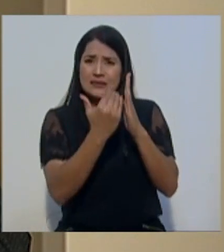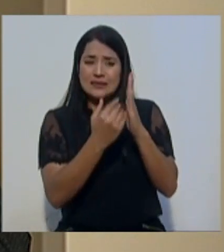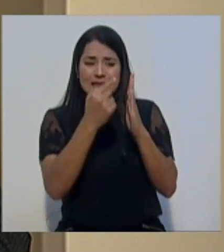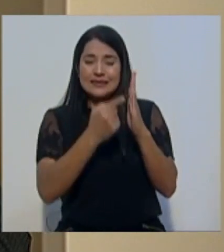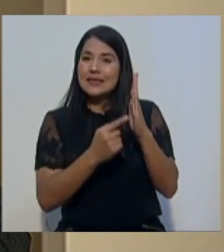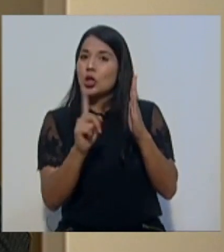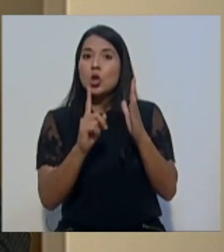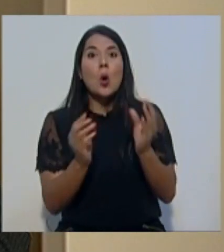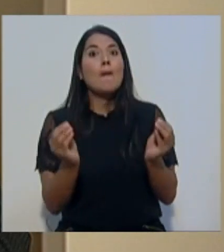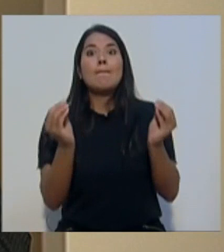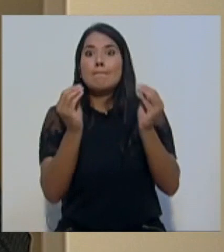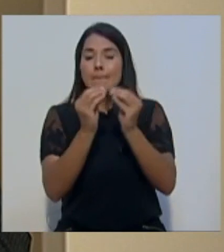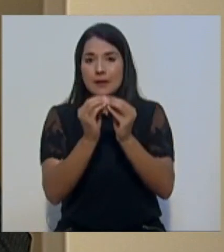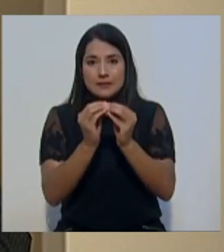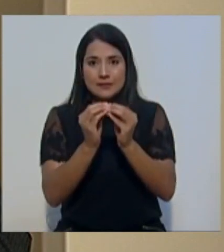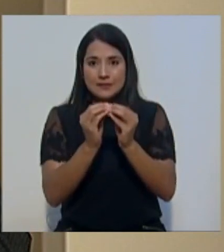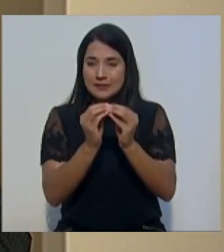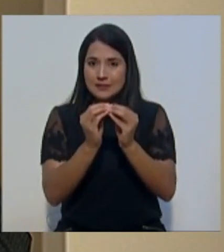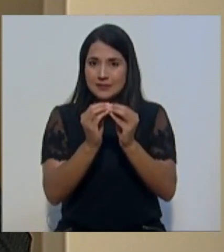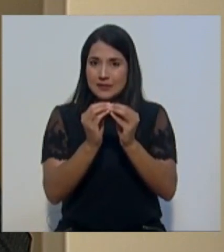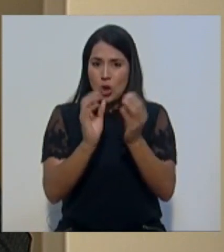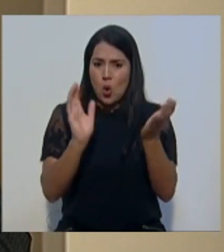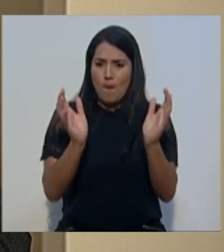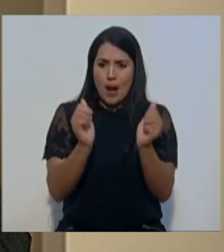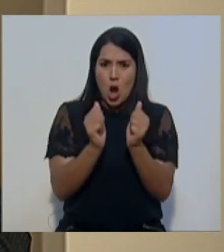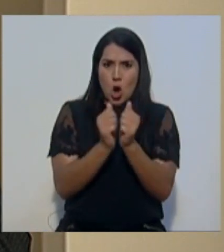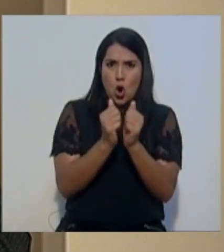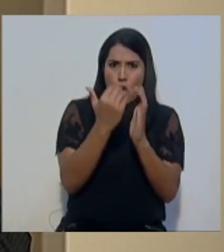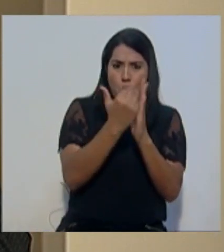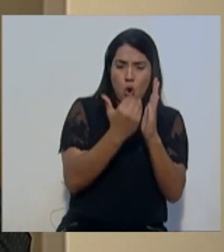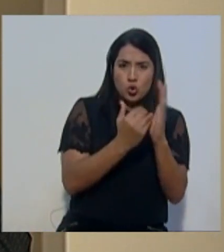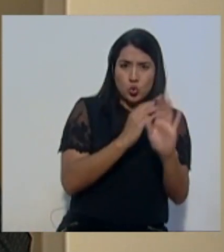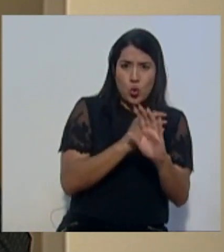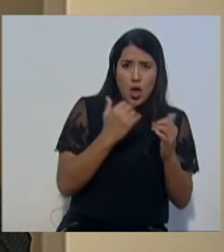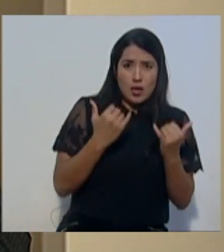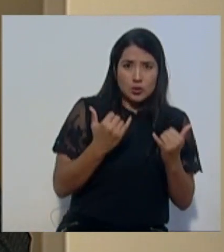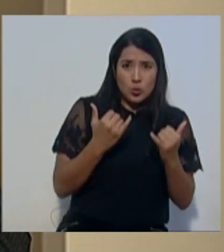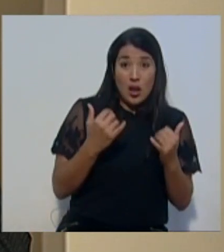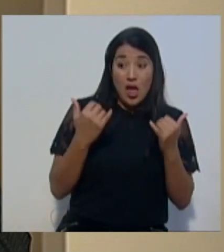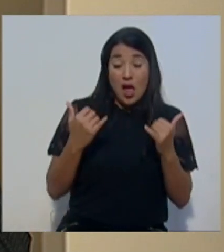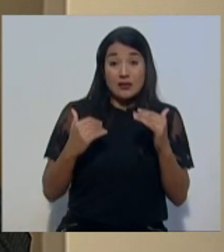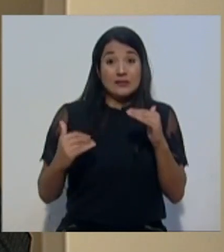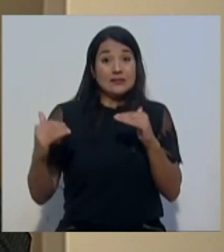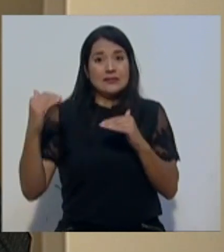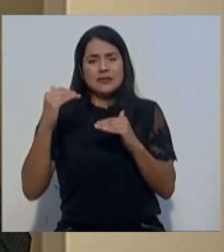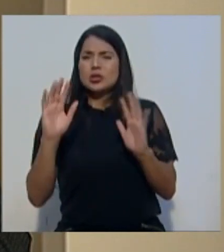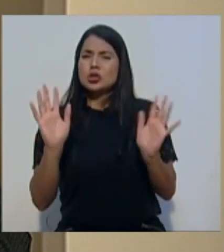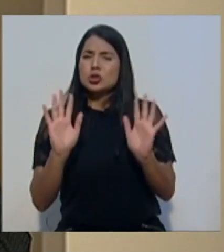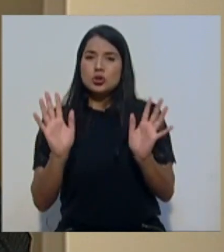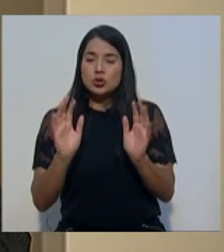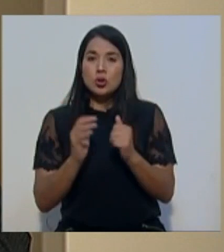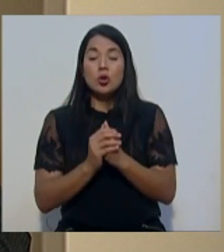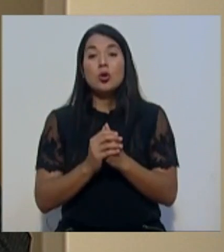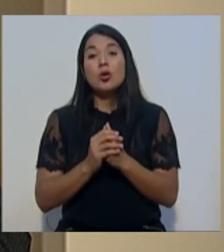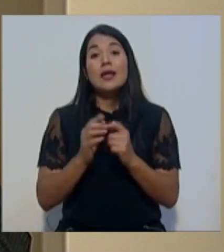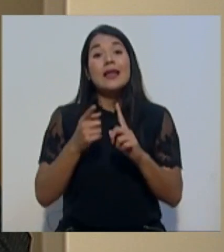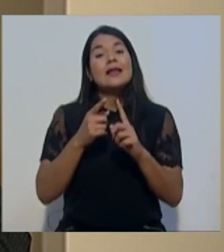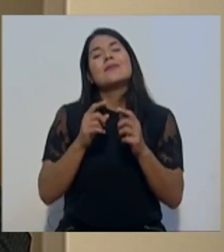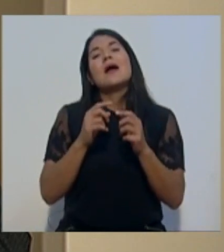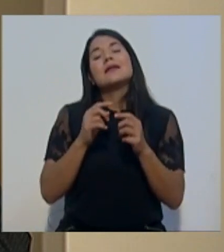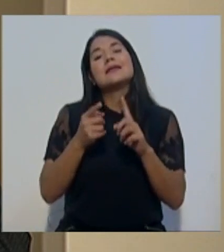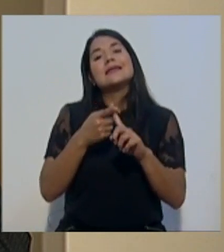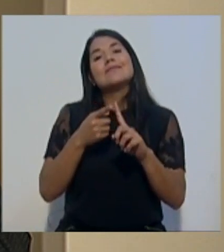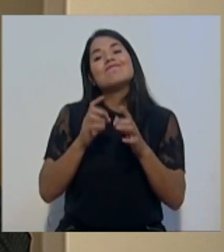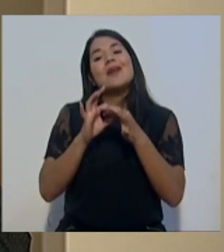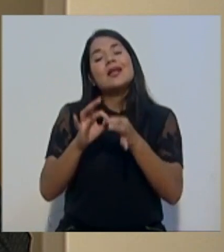mayores a las medidas actuales, a las medidas en las que estamos moviéndonos. desde la perspectiva de la restricción, desde la perspectiva de